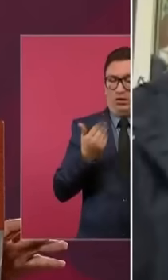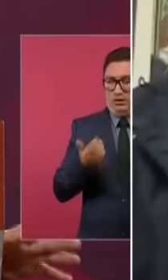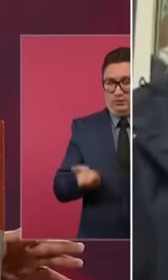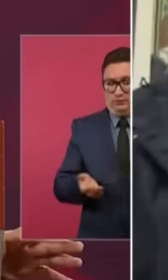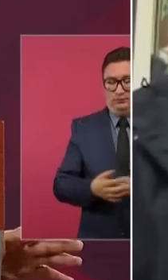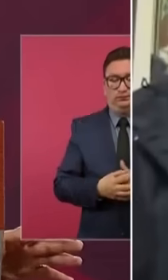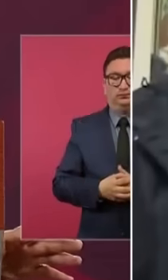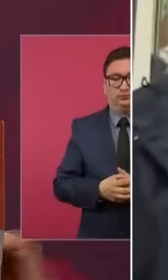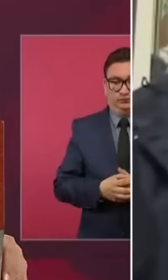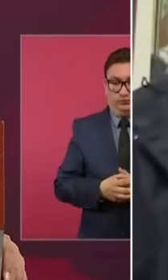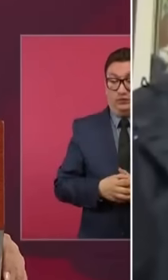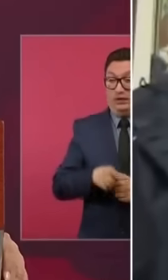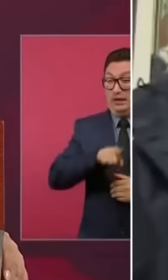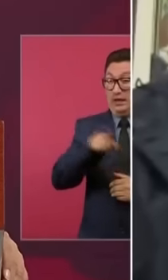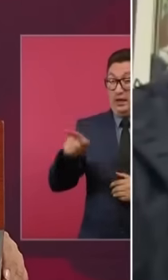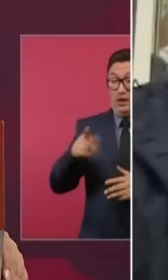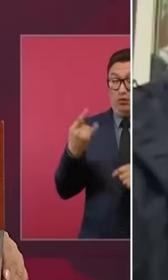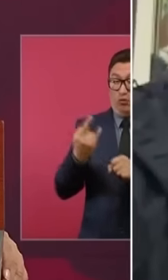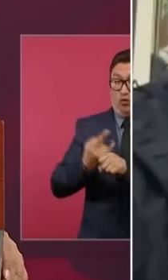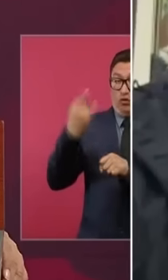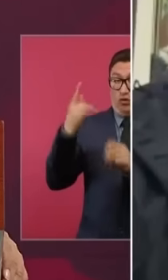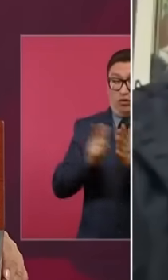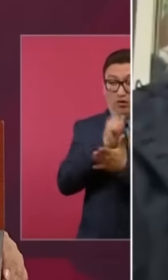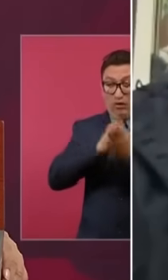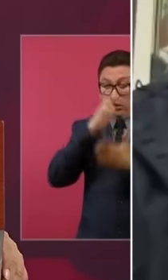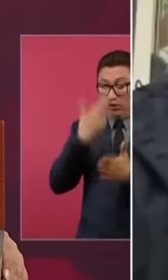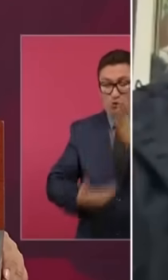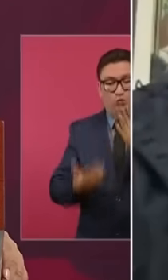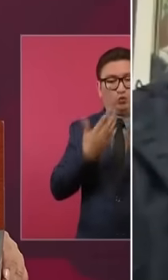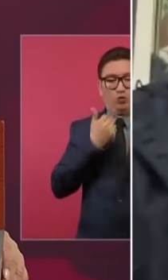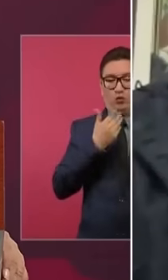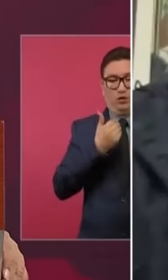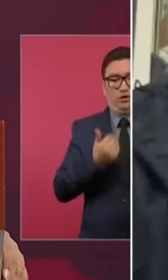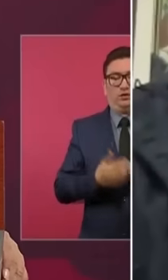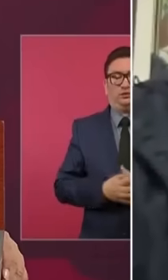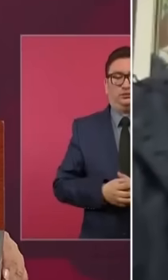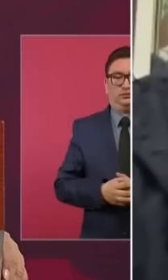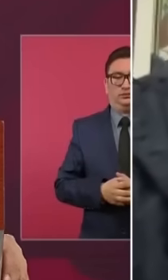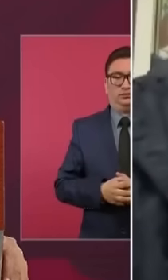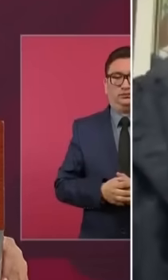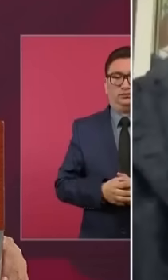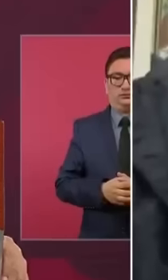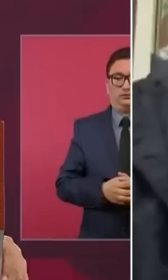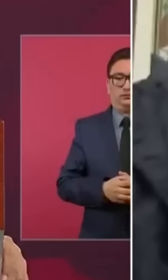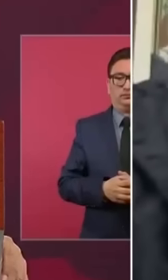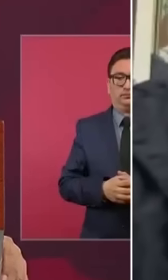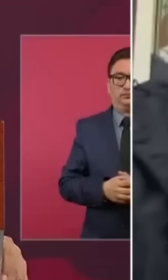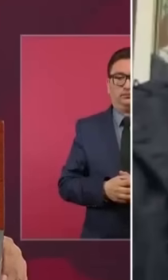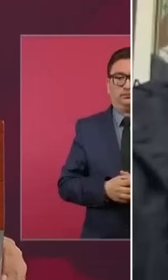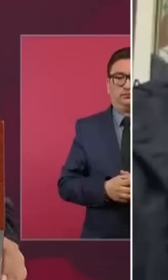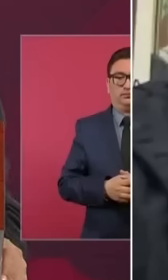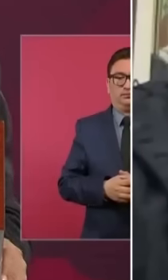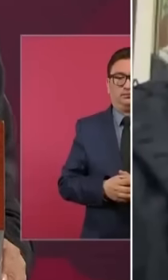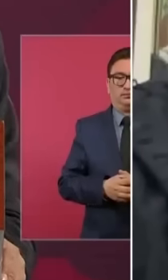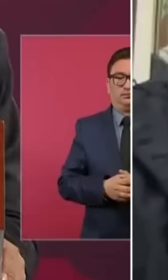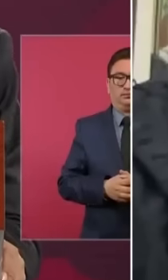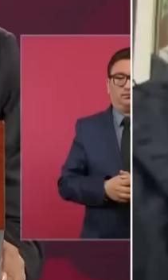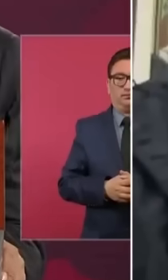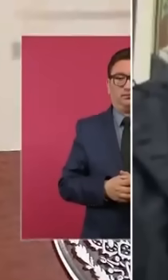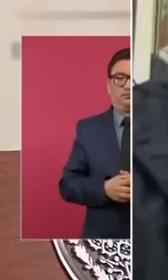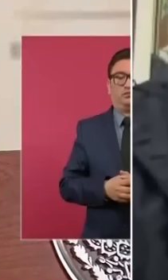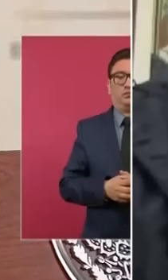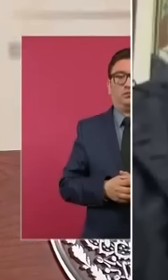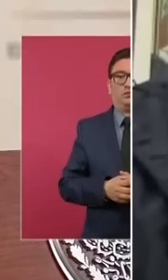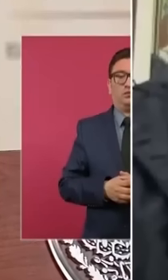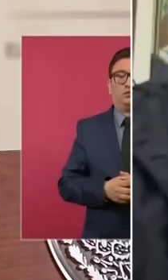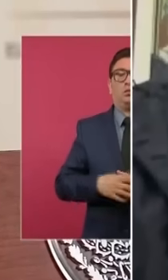qué querían la autorización del ejército en labores de seguridad pública? ¿Para qué querían condiciones que no tuvo ni Felipe Calderón